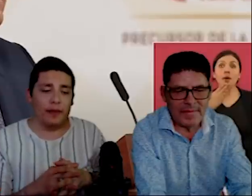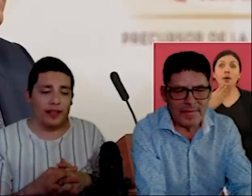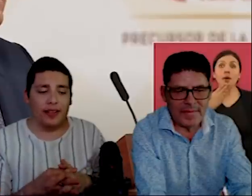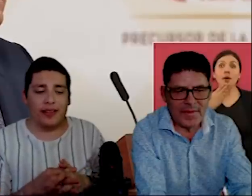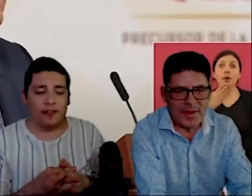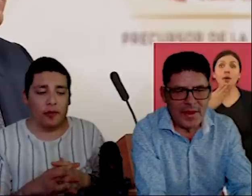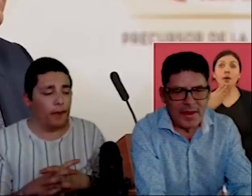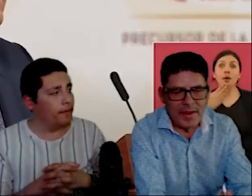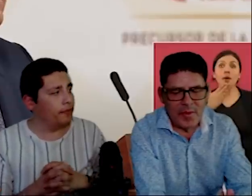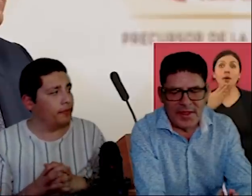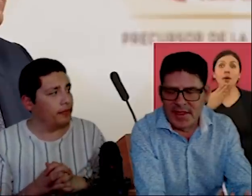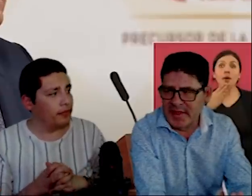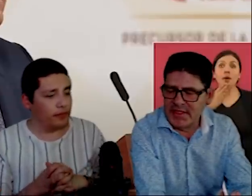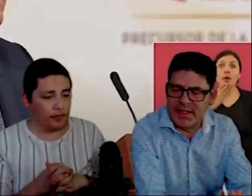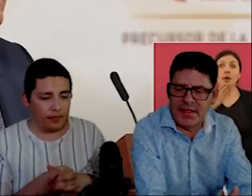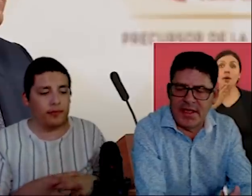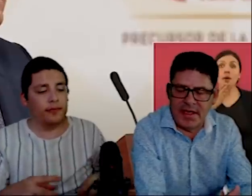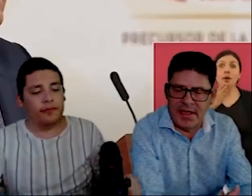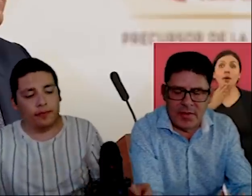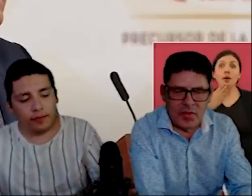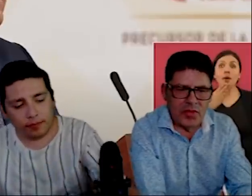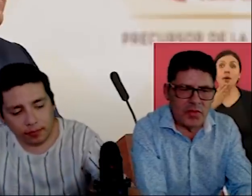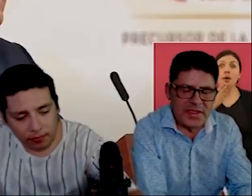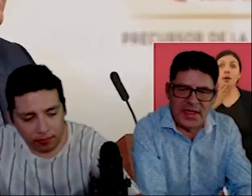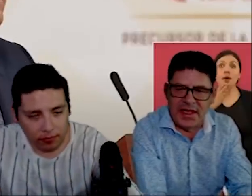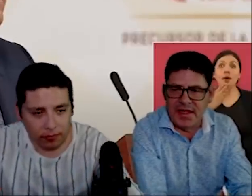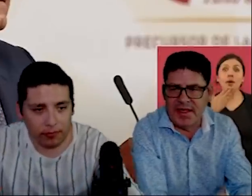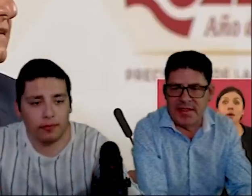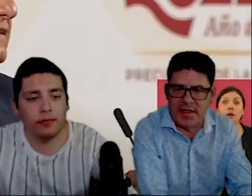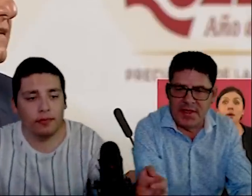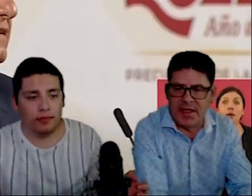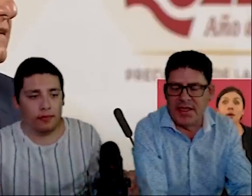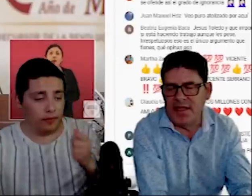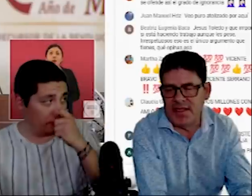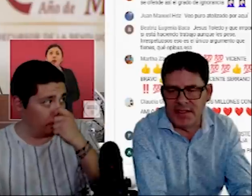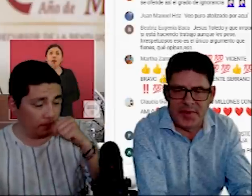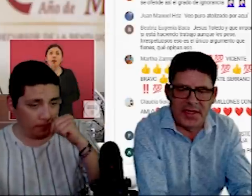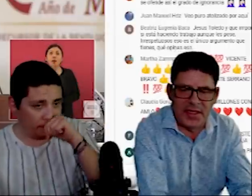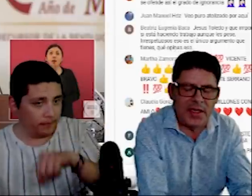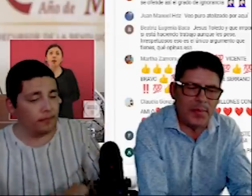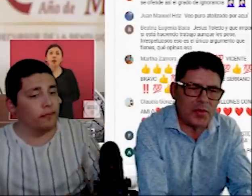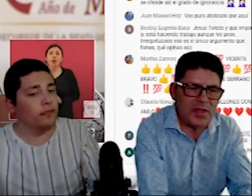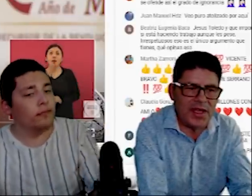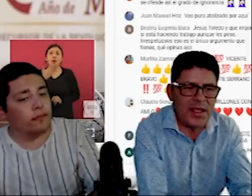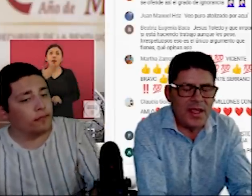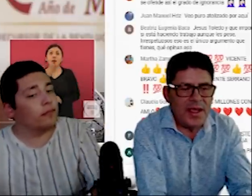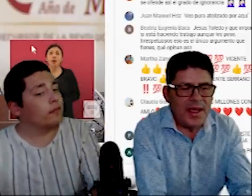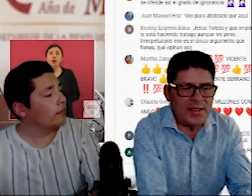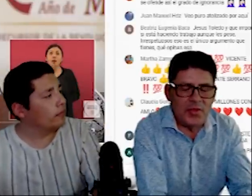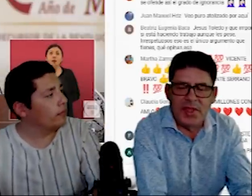acaba de decir el presidente Andrés Manuel? Pues el presidente en todos sus mensajes, en las mañaneras, siempre que tiene la